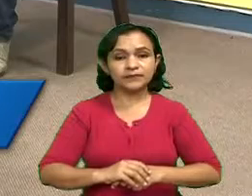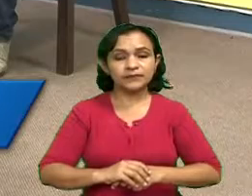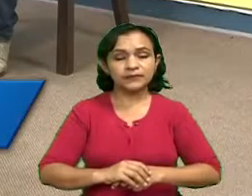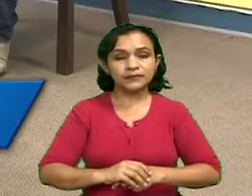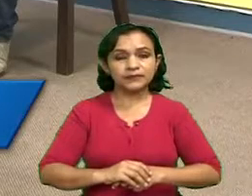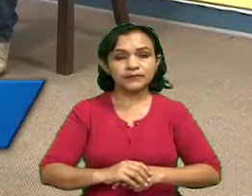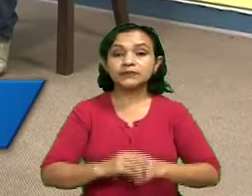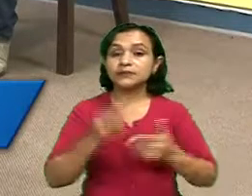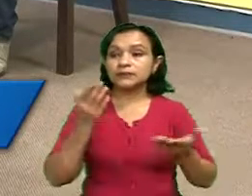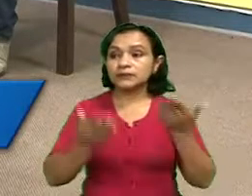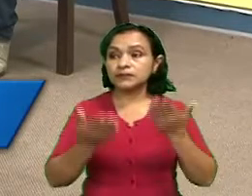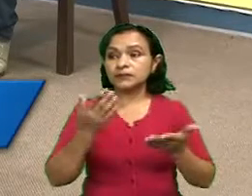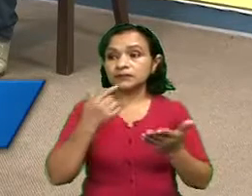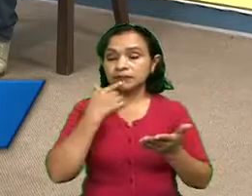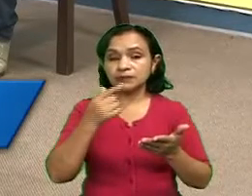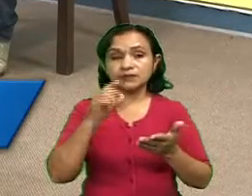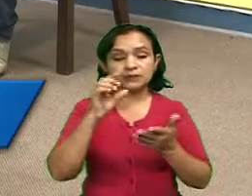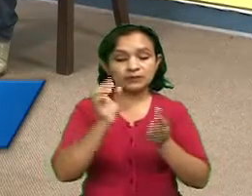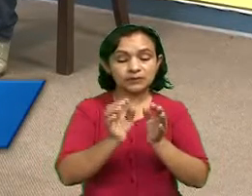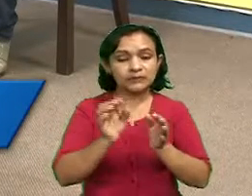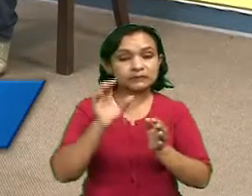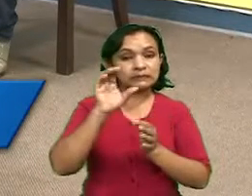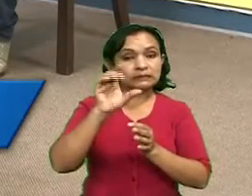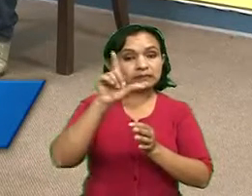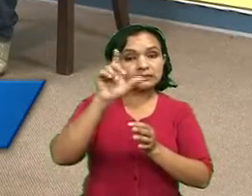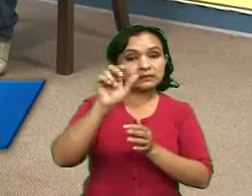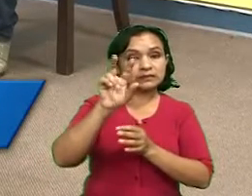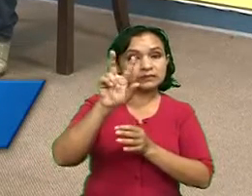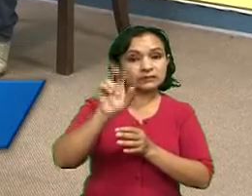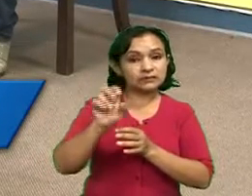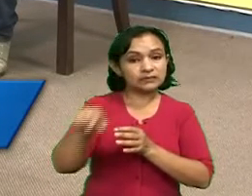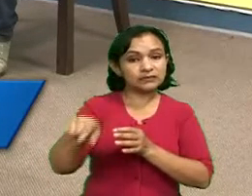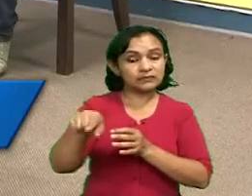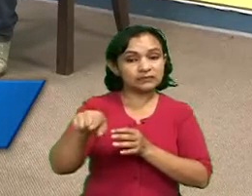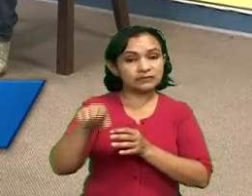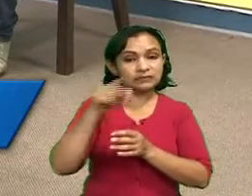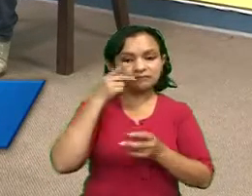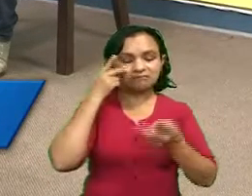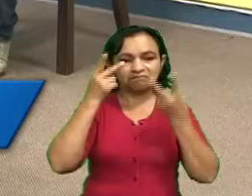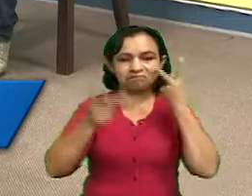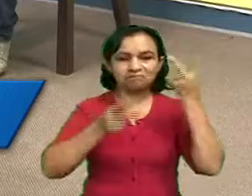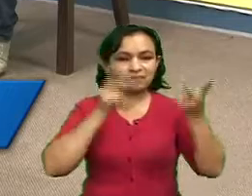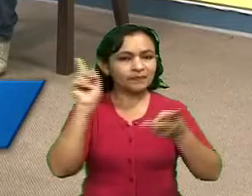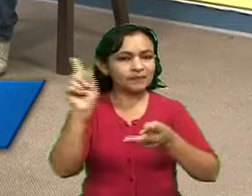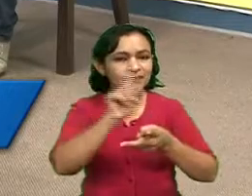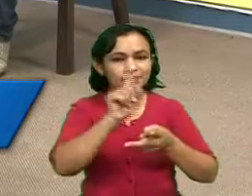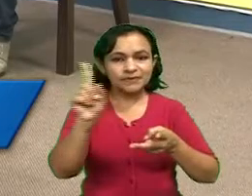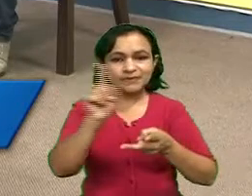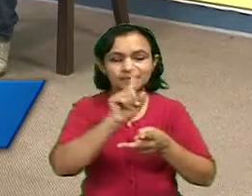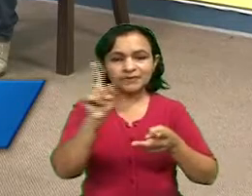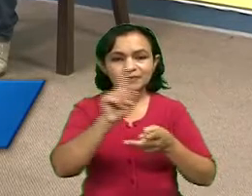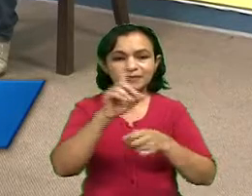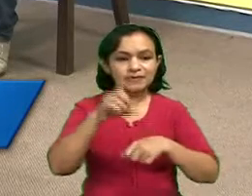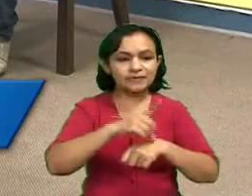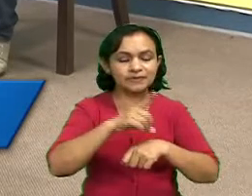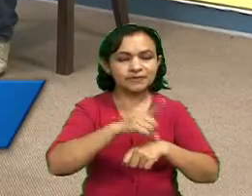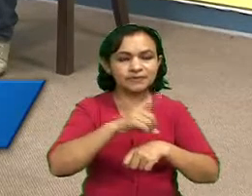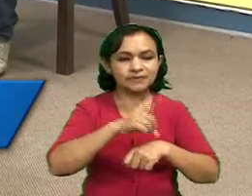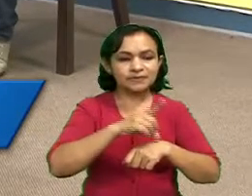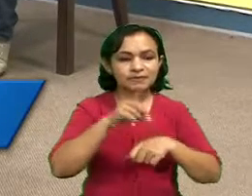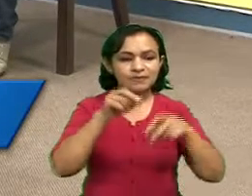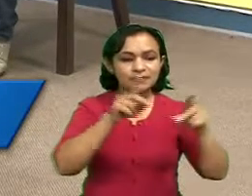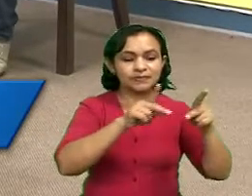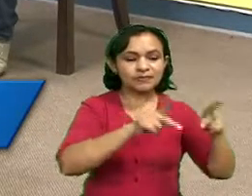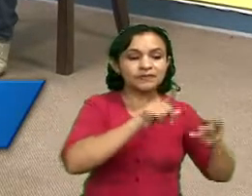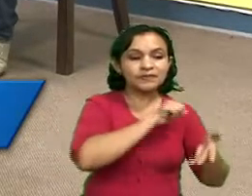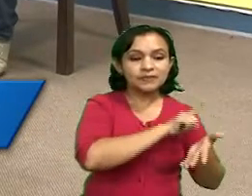de puntos, nosotros le llamamos puntos clave. Son puntos que no lo visita realmente el médico, sino lo visita los compañeros